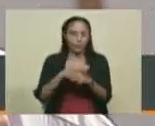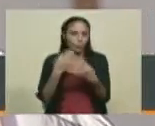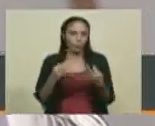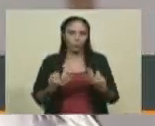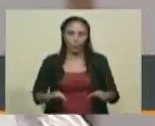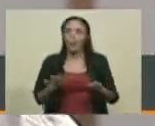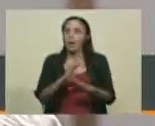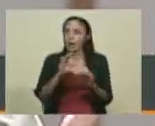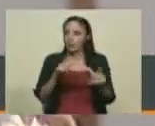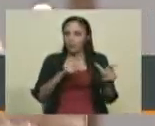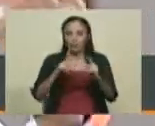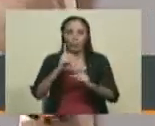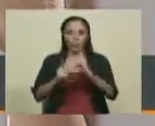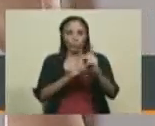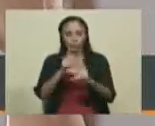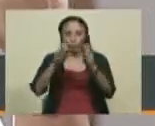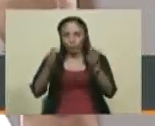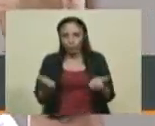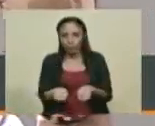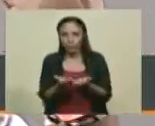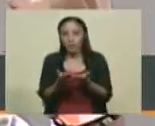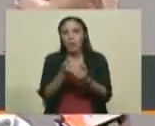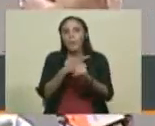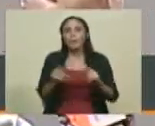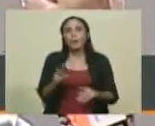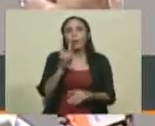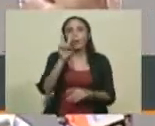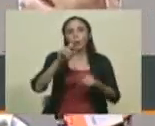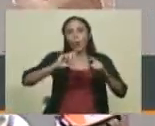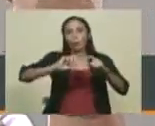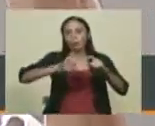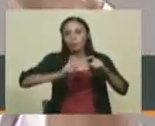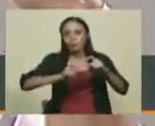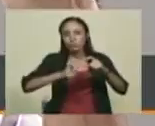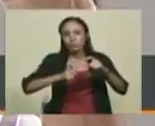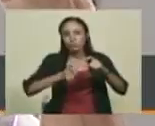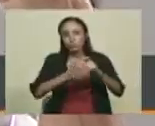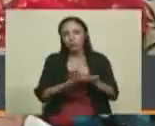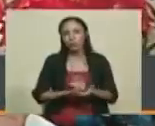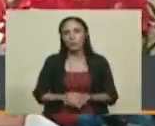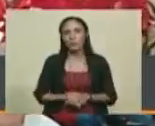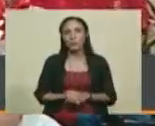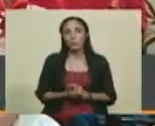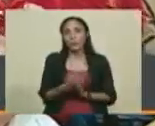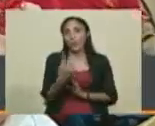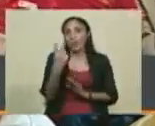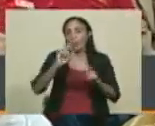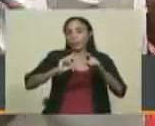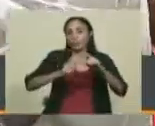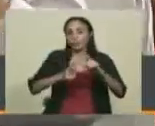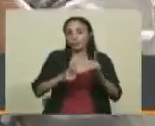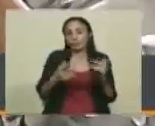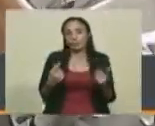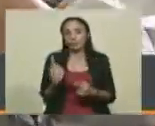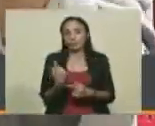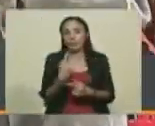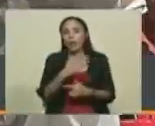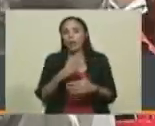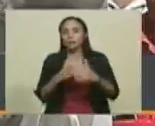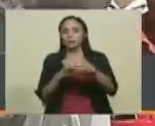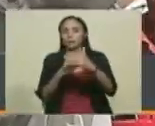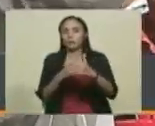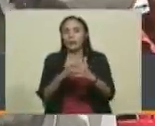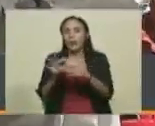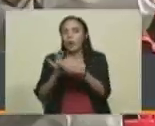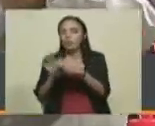trabajar. Pero nada más que tenemos 2 barcos remolcadores. Como tenemos 2 barcos remolcadores, entonces se me limita la función,